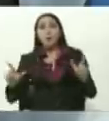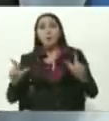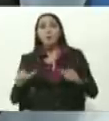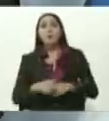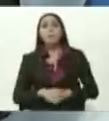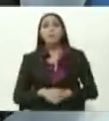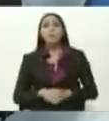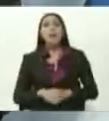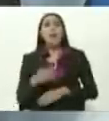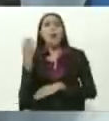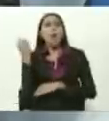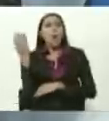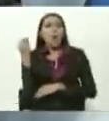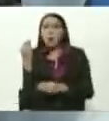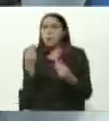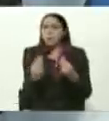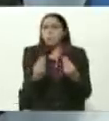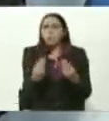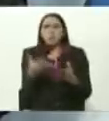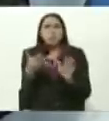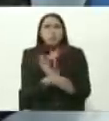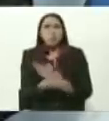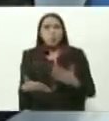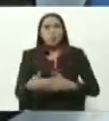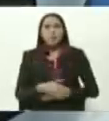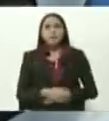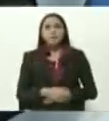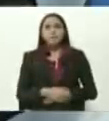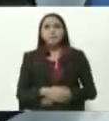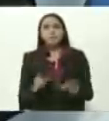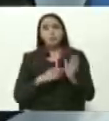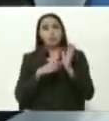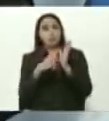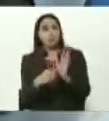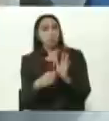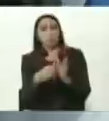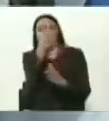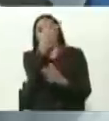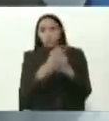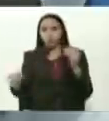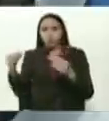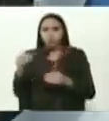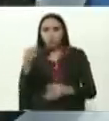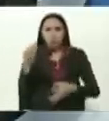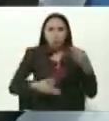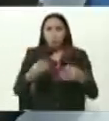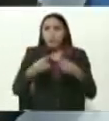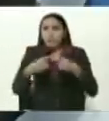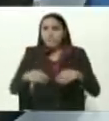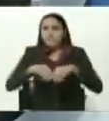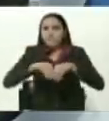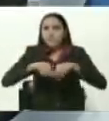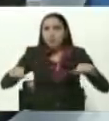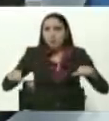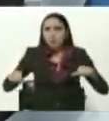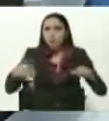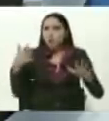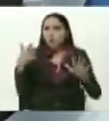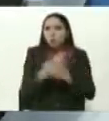Mucha habladera de grama luego que se convirtieron en prófugos de la justicia, pero en el terreno